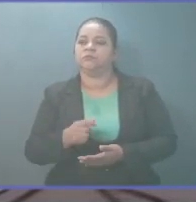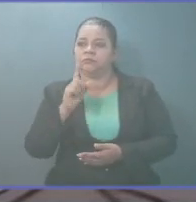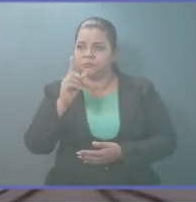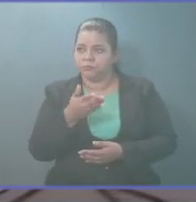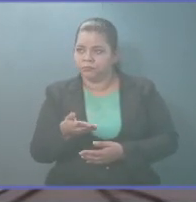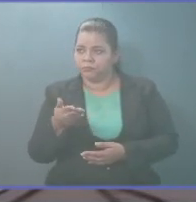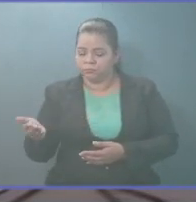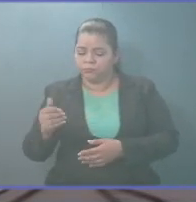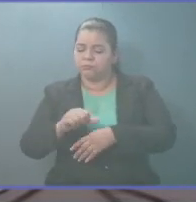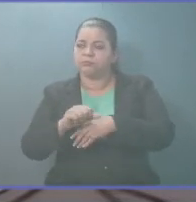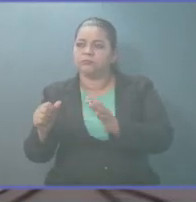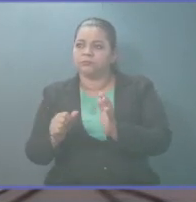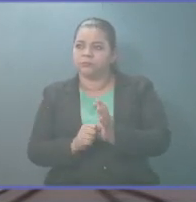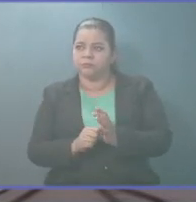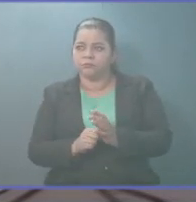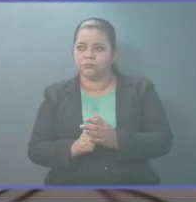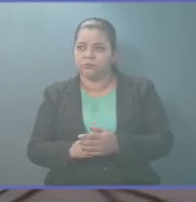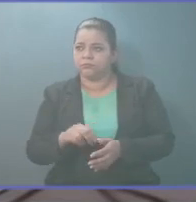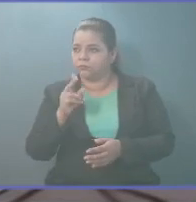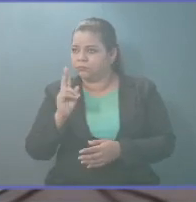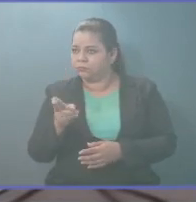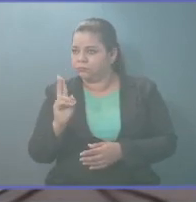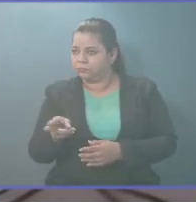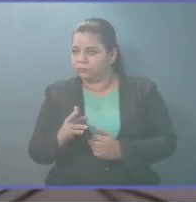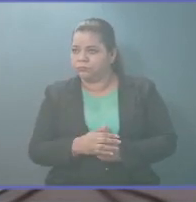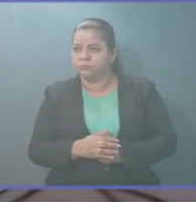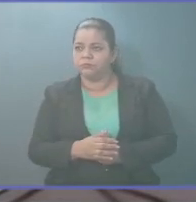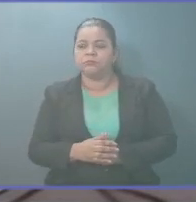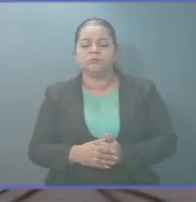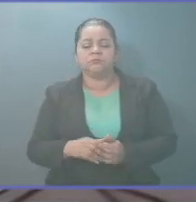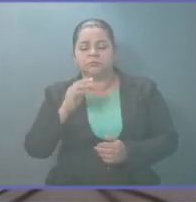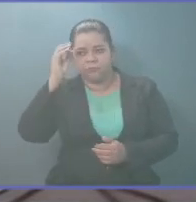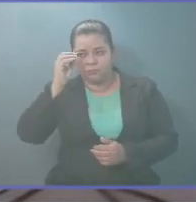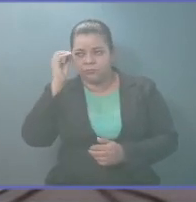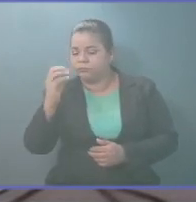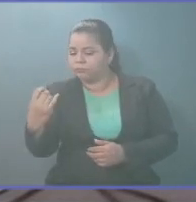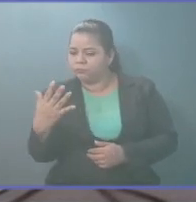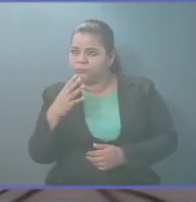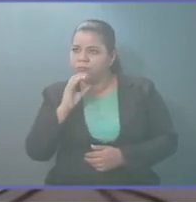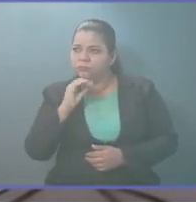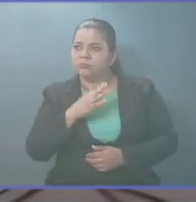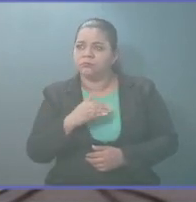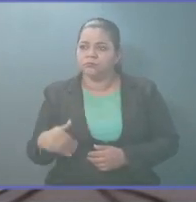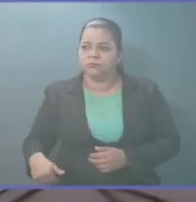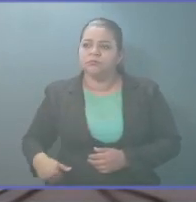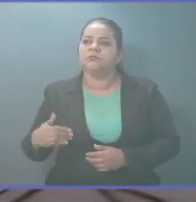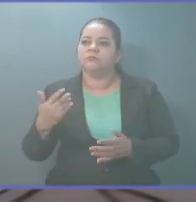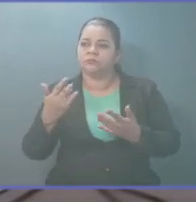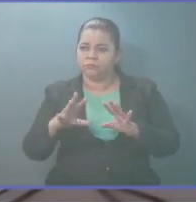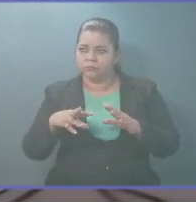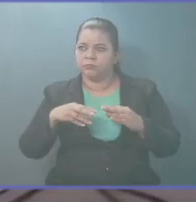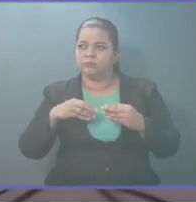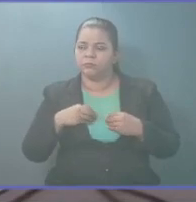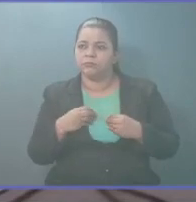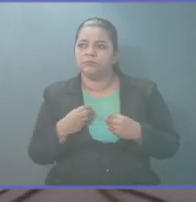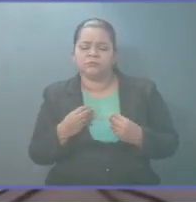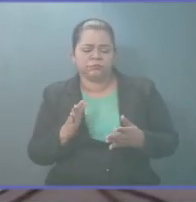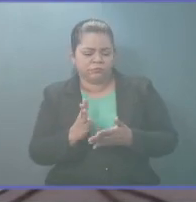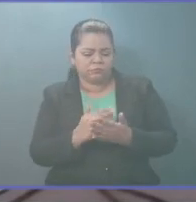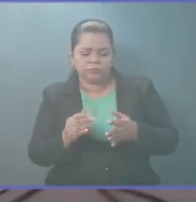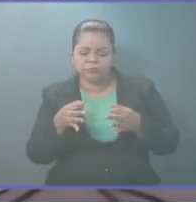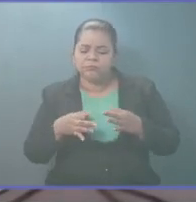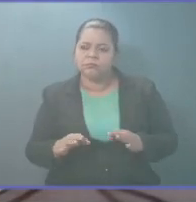por los miembros de la sociedad civil, tiene todo el sentido. Bueno, con esa modificación, los que estén... Perdón, eso lo dice en el inciso segundo.